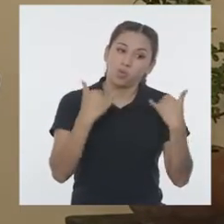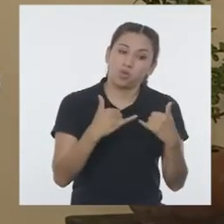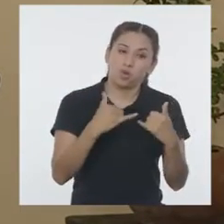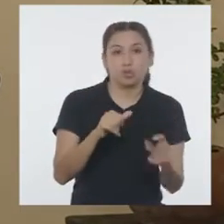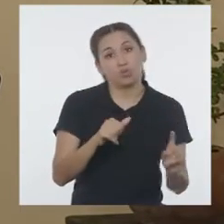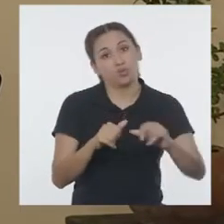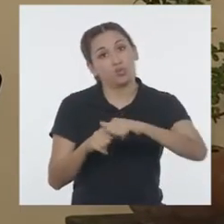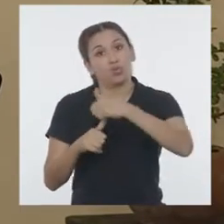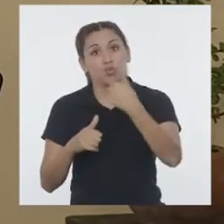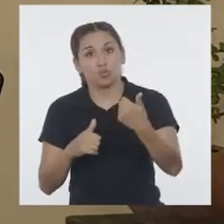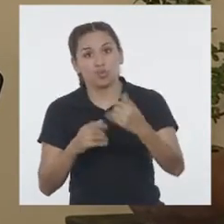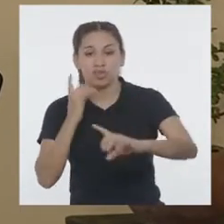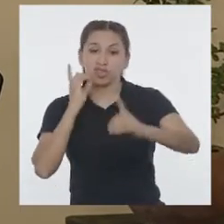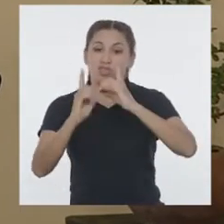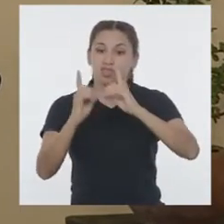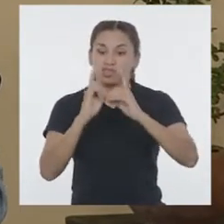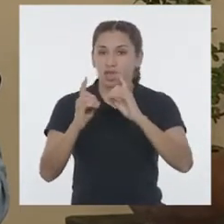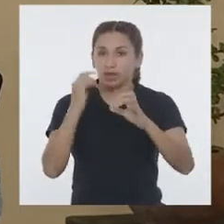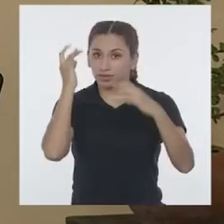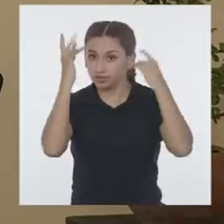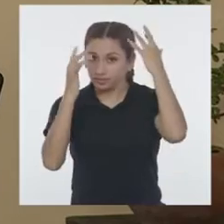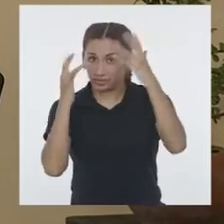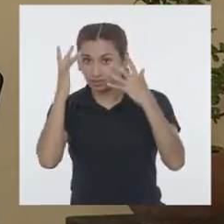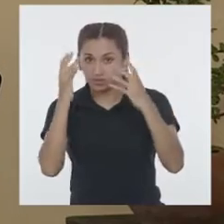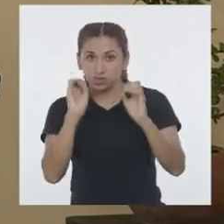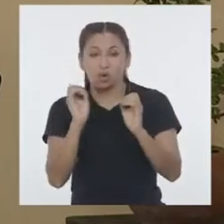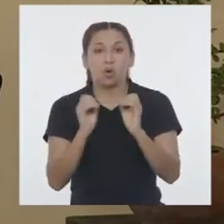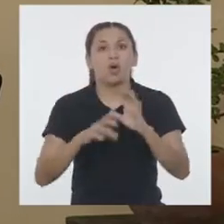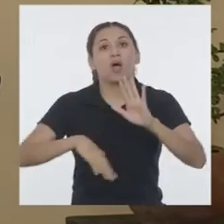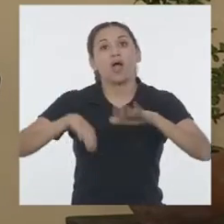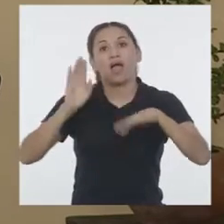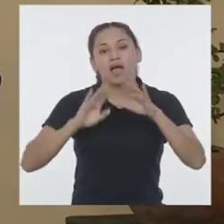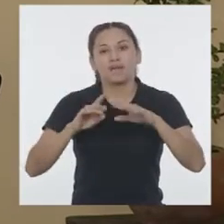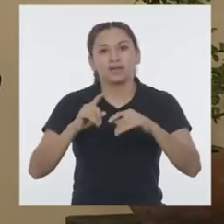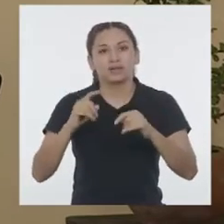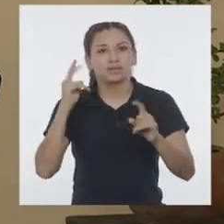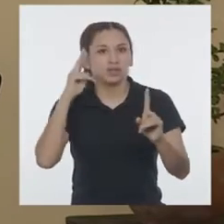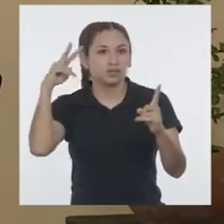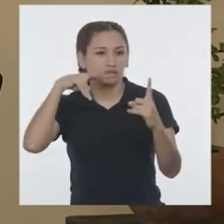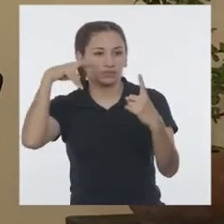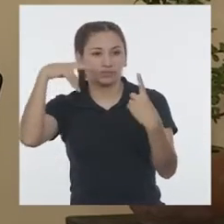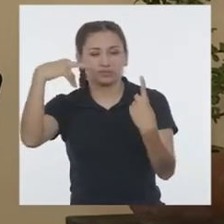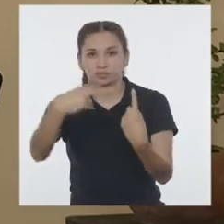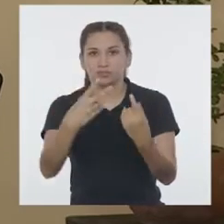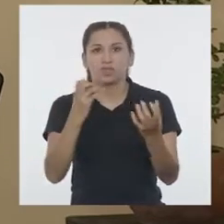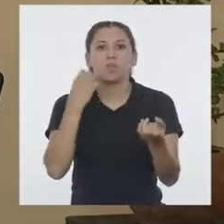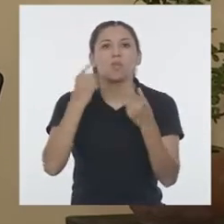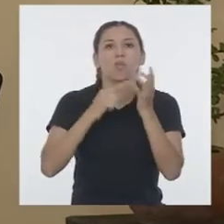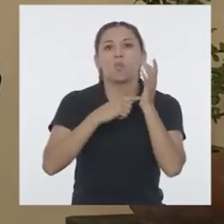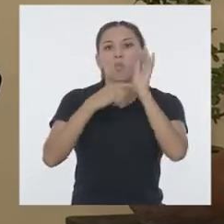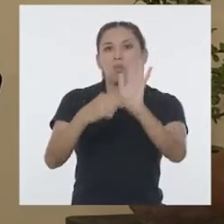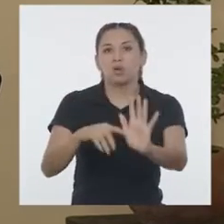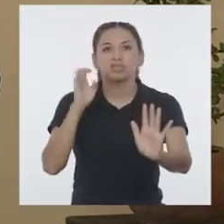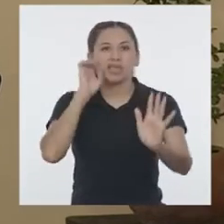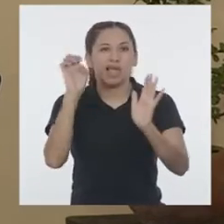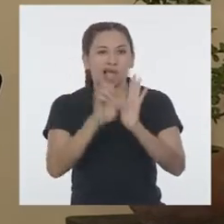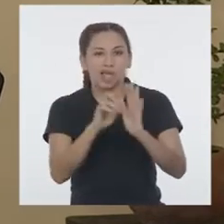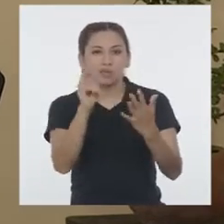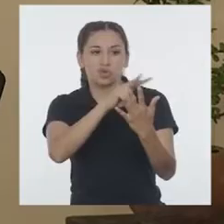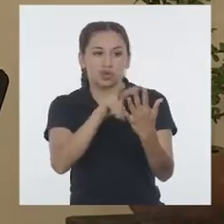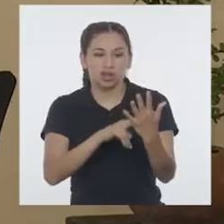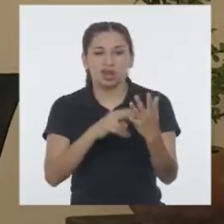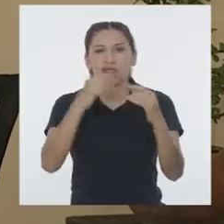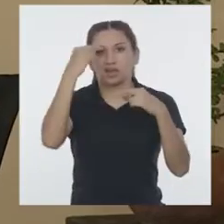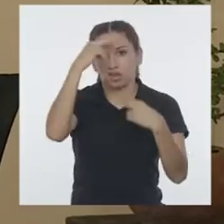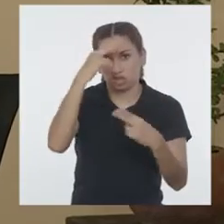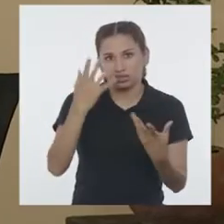juego, otros desde el diálogo reflexivo o inclusive desde el análisis de casos con ejemplos que ven o